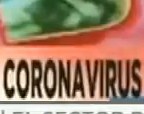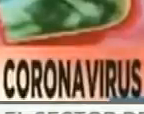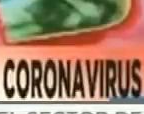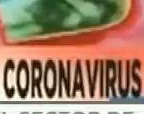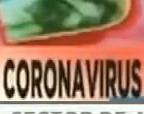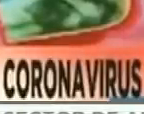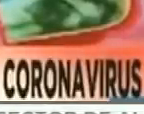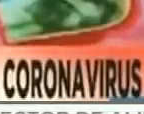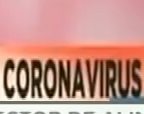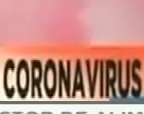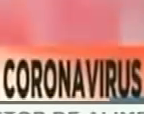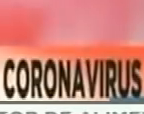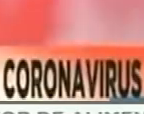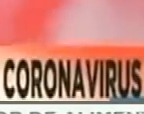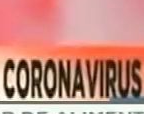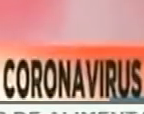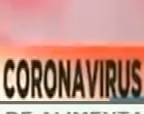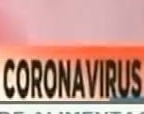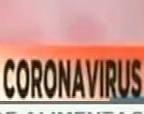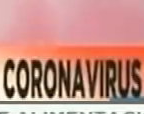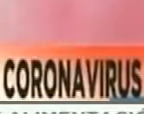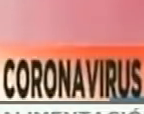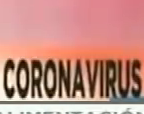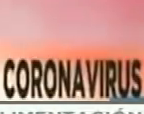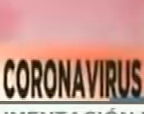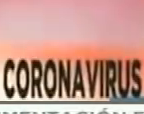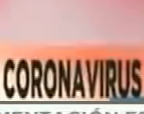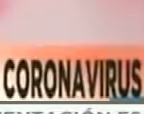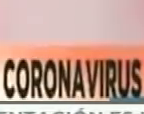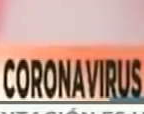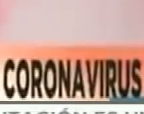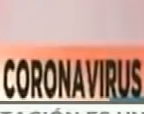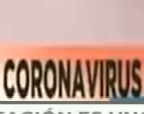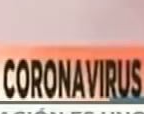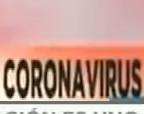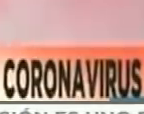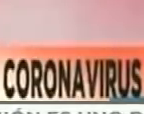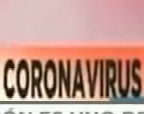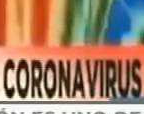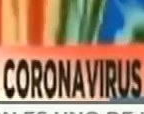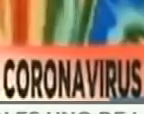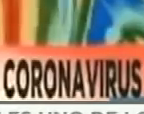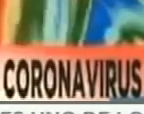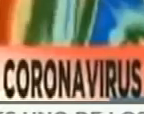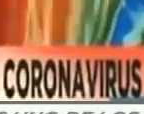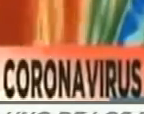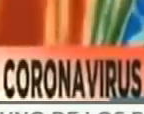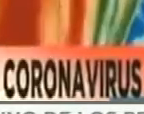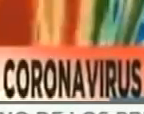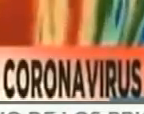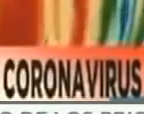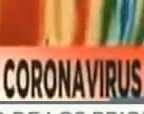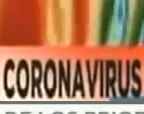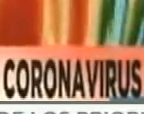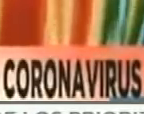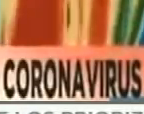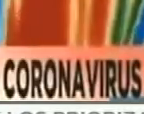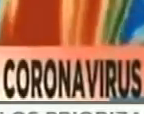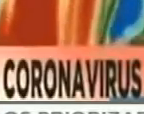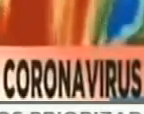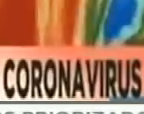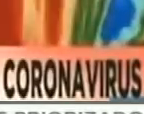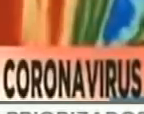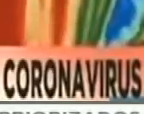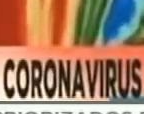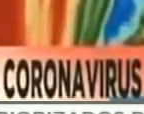de tecnología infrarroja, como las que se utilizan en entornos militares o industriales para captar las fugas de gas. Según